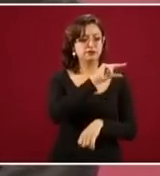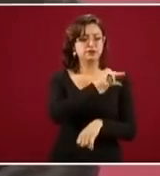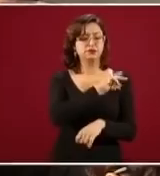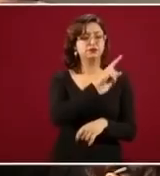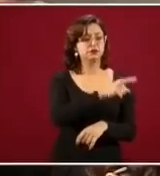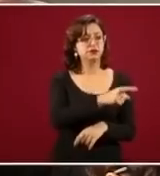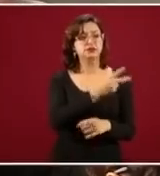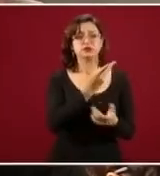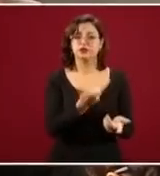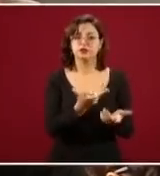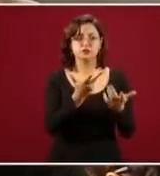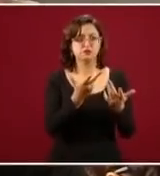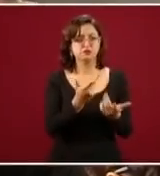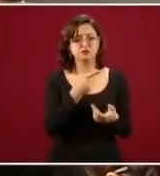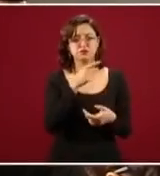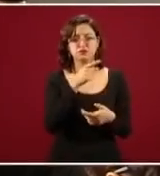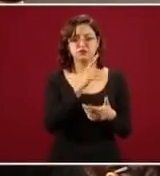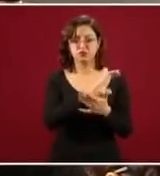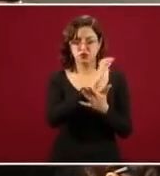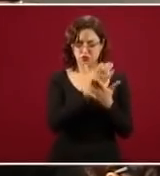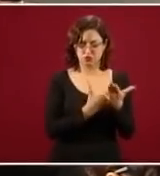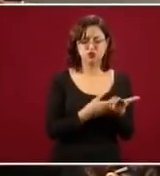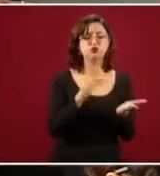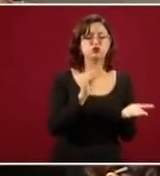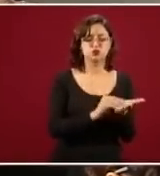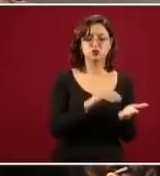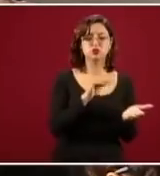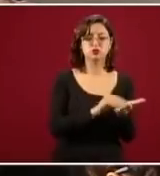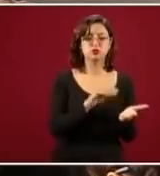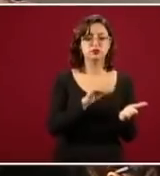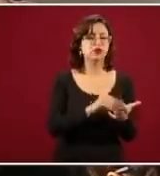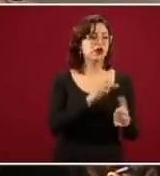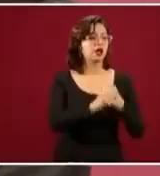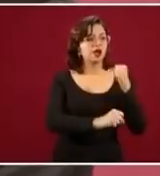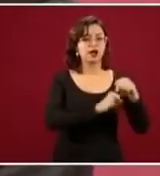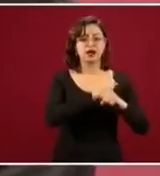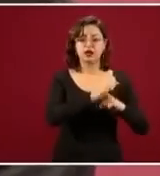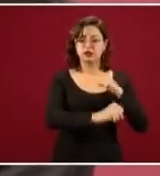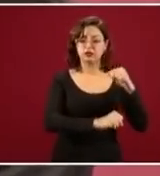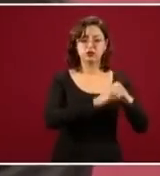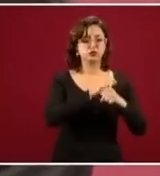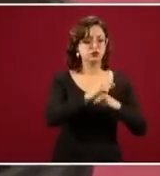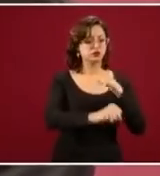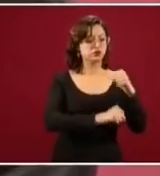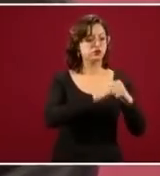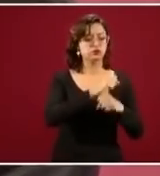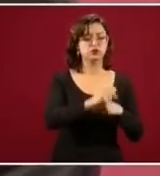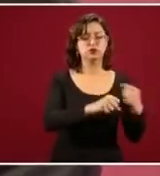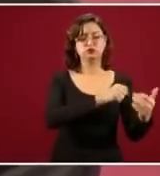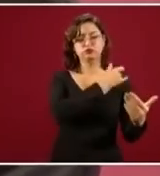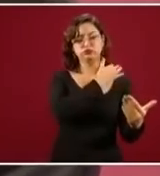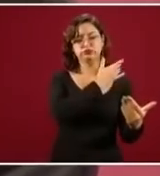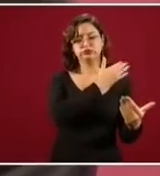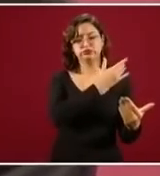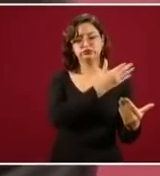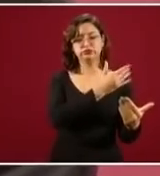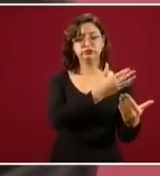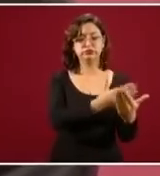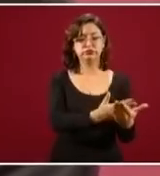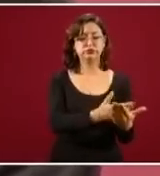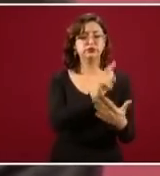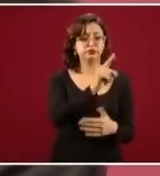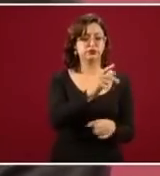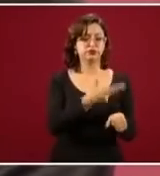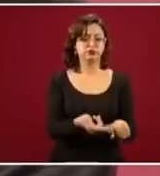insistimos, mantiene un contrato vigente que viene de muchos años atrás, o sea, renovado durante muchos años, con el